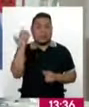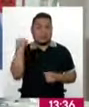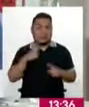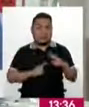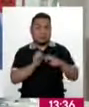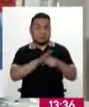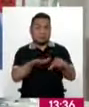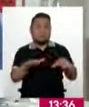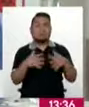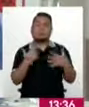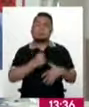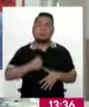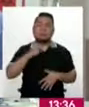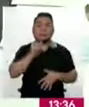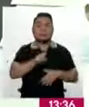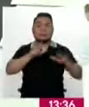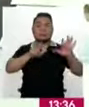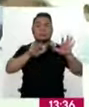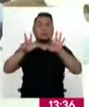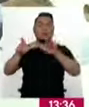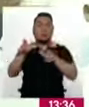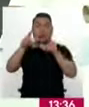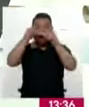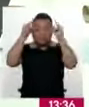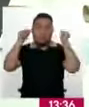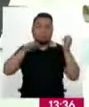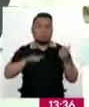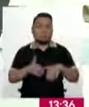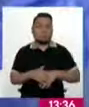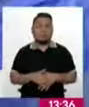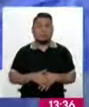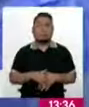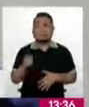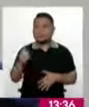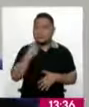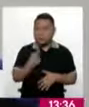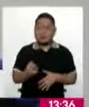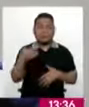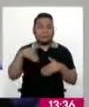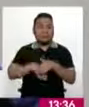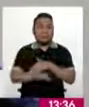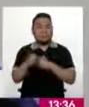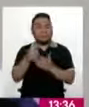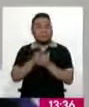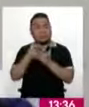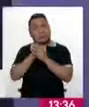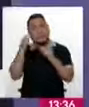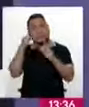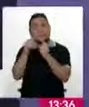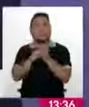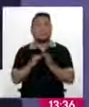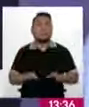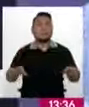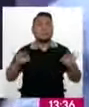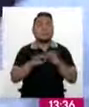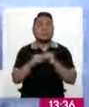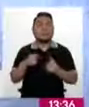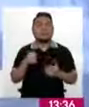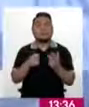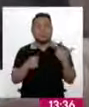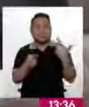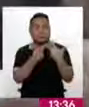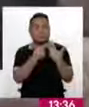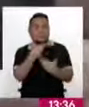Lamentablemente 178 de sus colegas perdieron la vida asegura que dentro de sus retos más importantes está aplicar la tercera